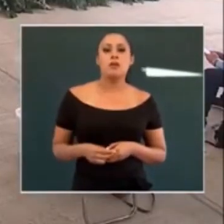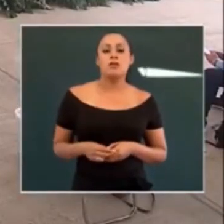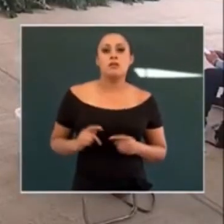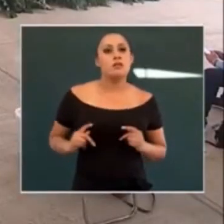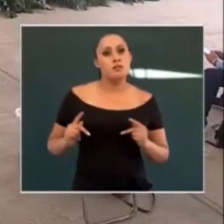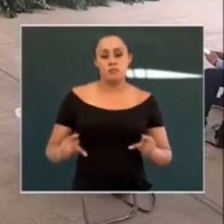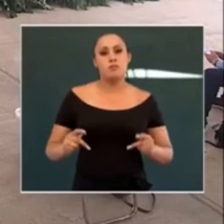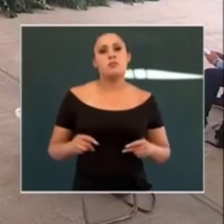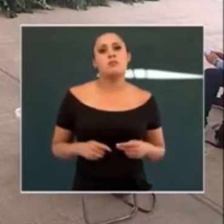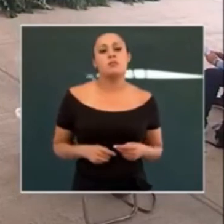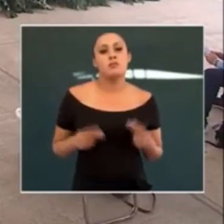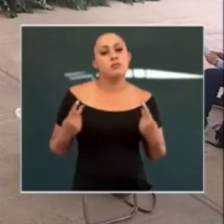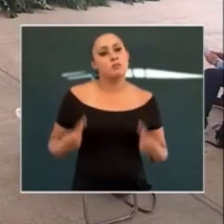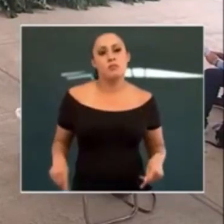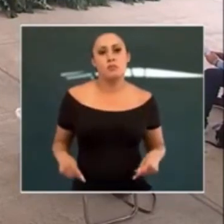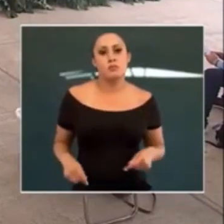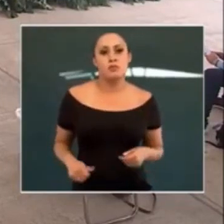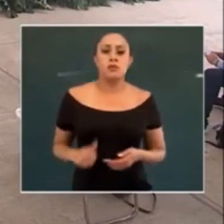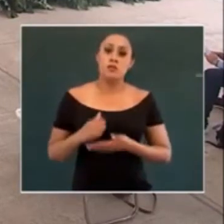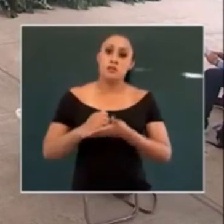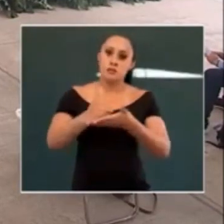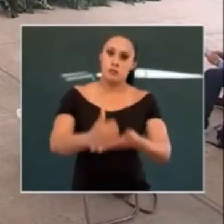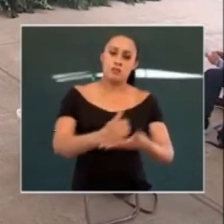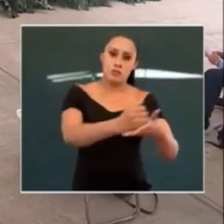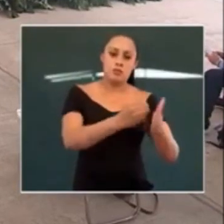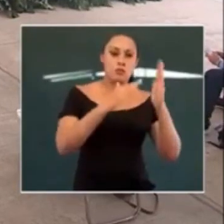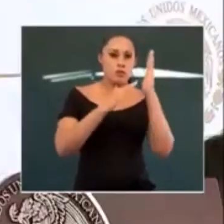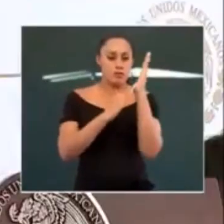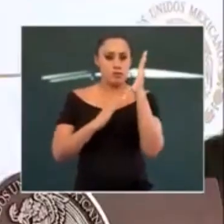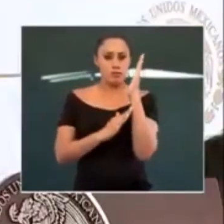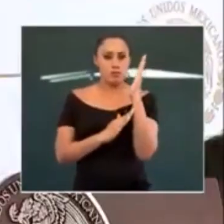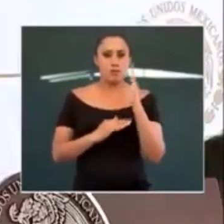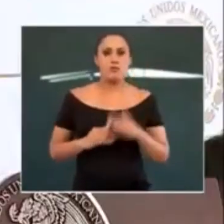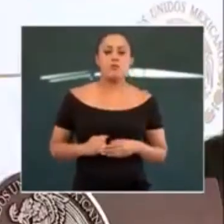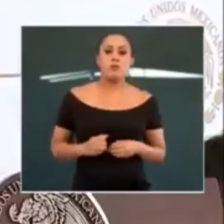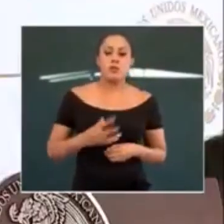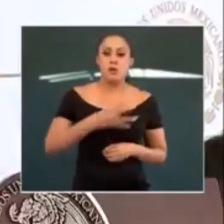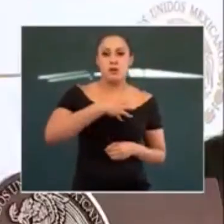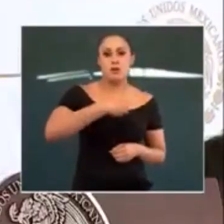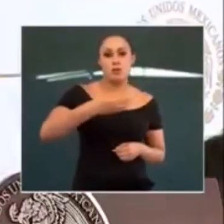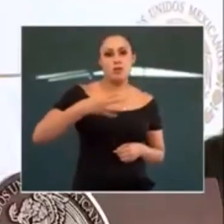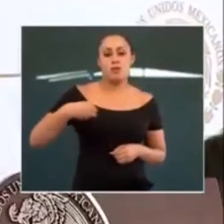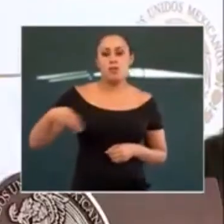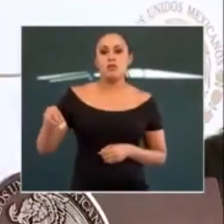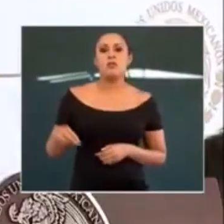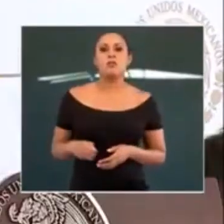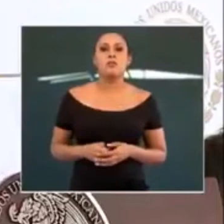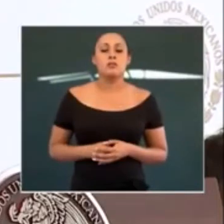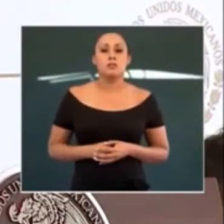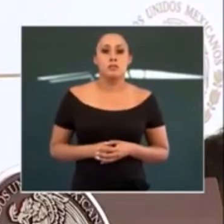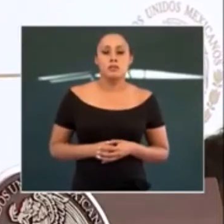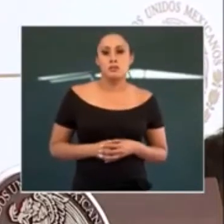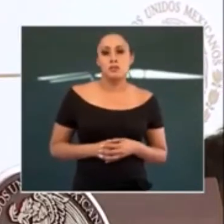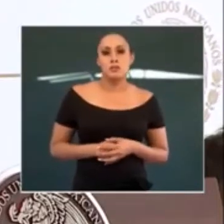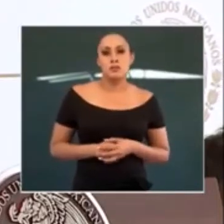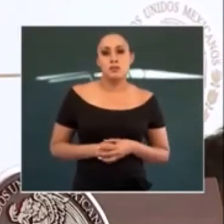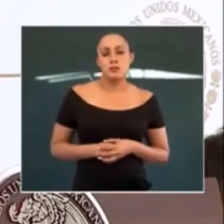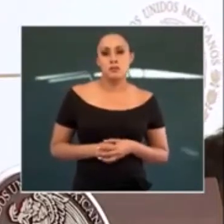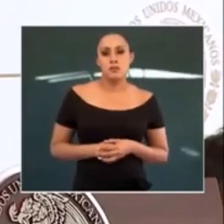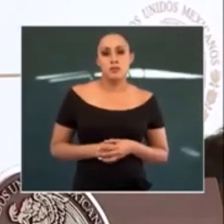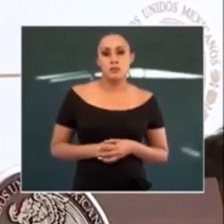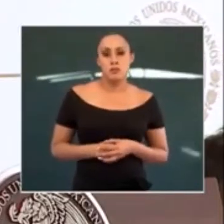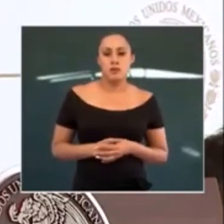y esto ayudó a disminuir los contagios y al mismo tiempo